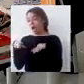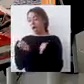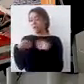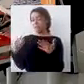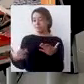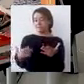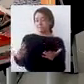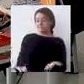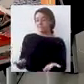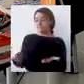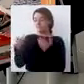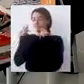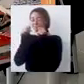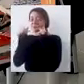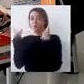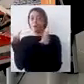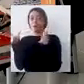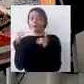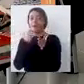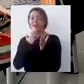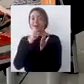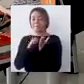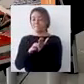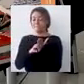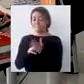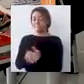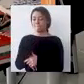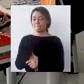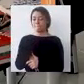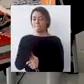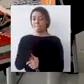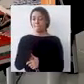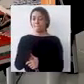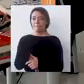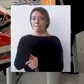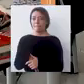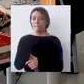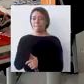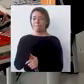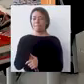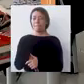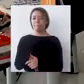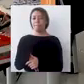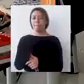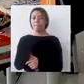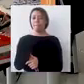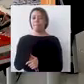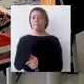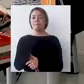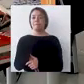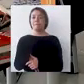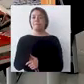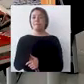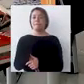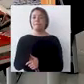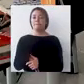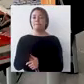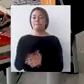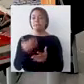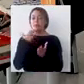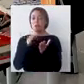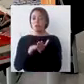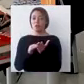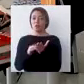hemos tenido sorpresas, como por ejemplo la de una compañera que abordó El